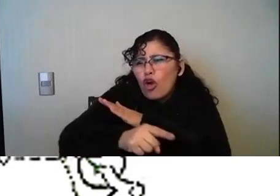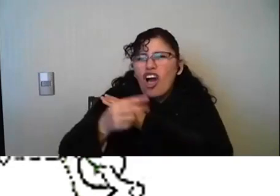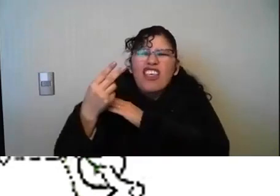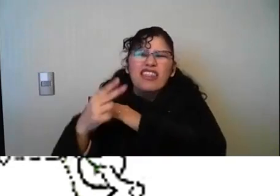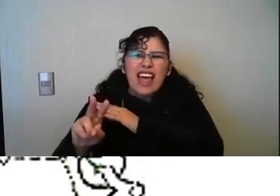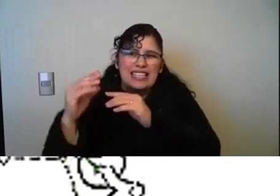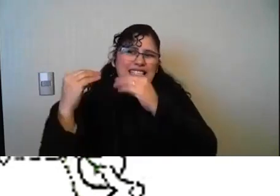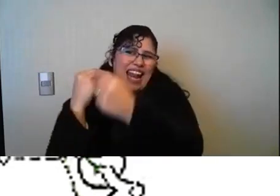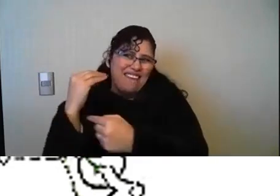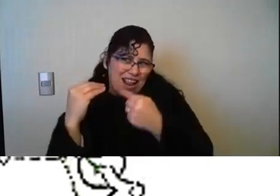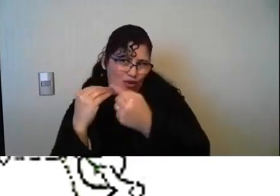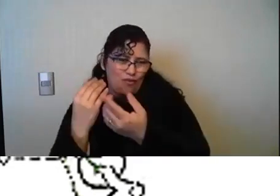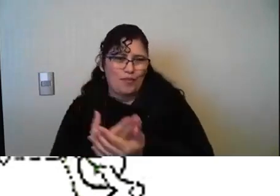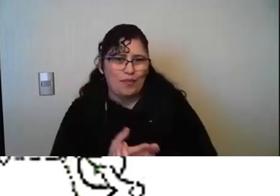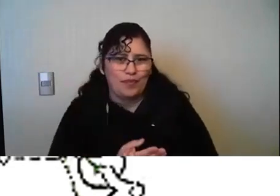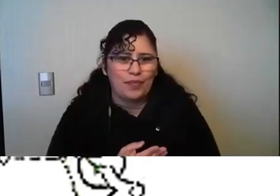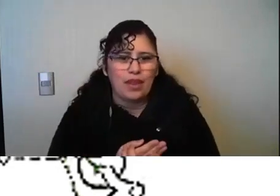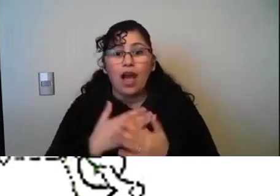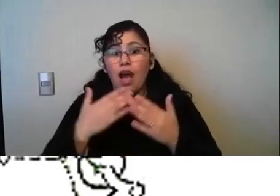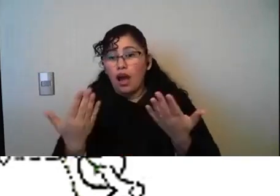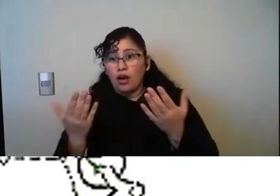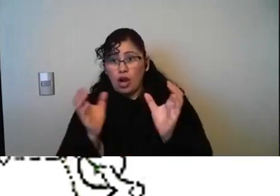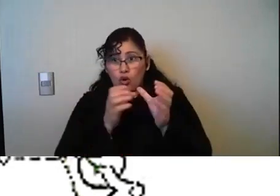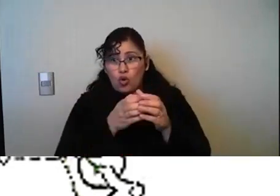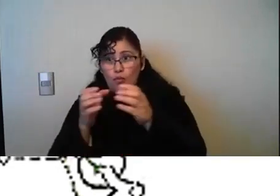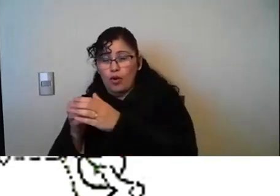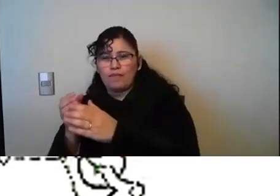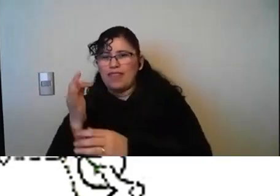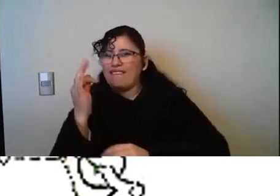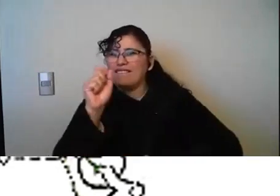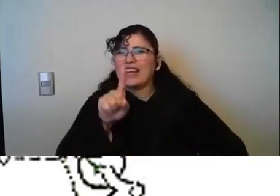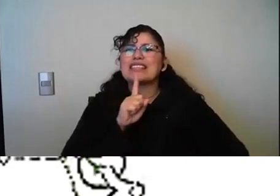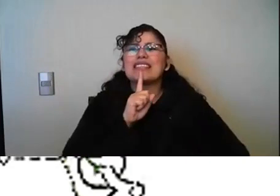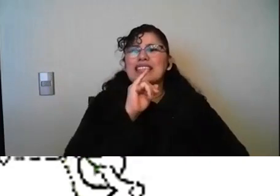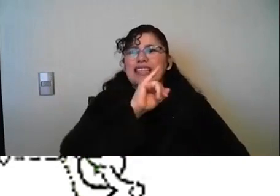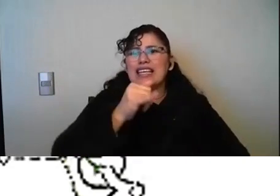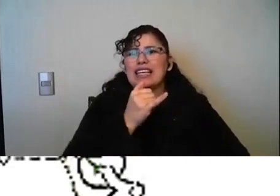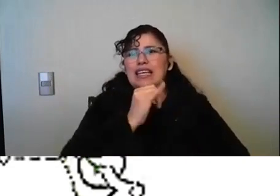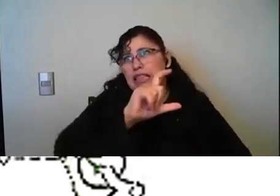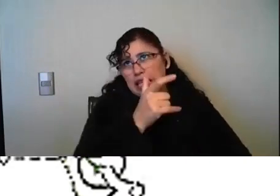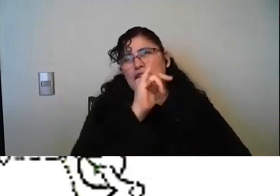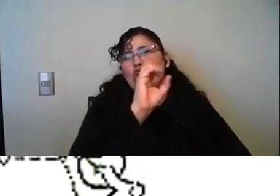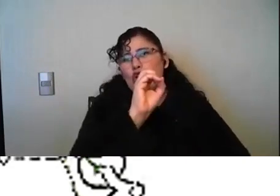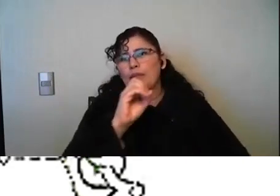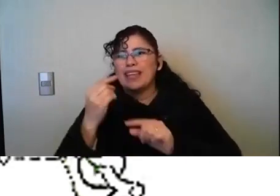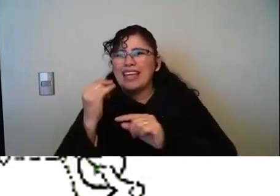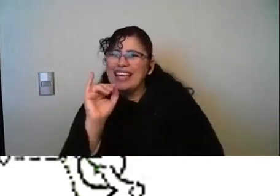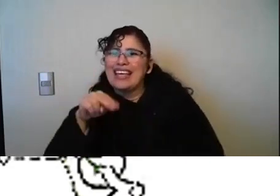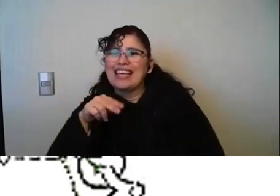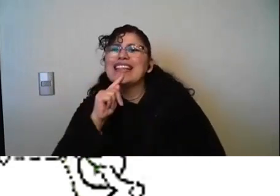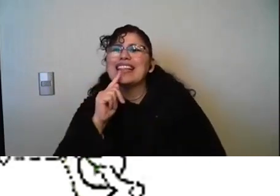eran 3 grandes grupos: núcleo del fastigio, los interpósitos y el núcleo